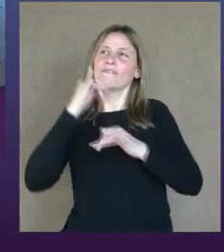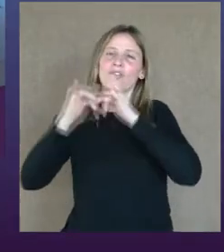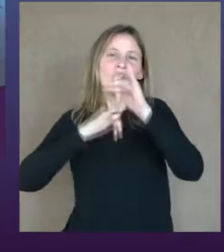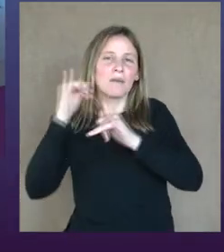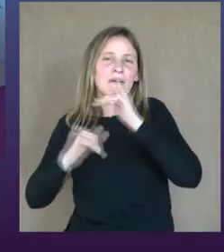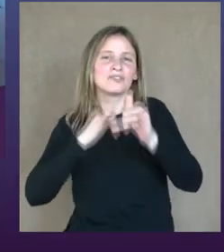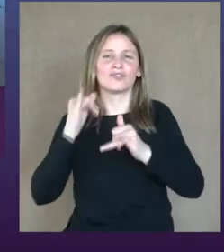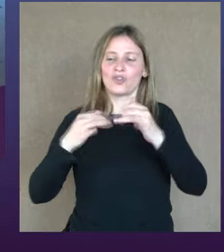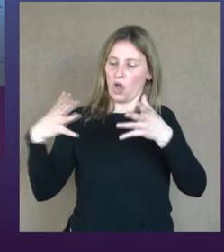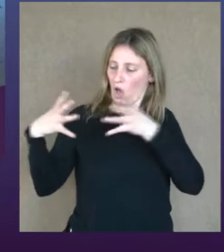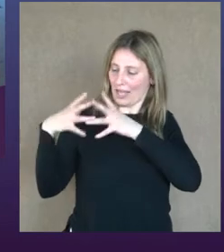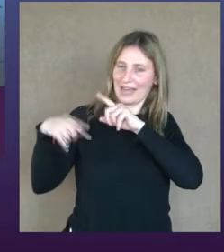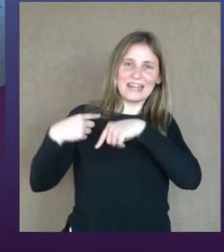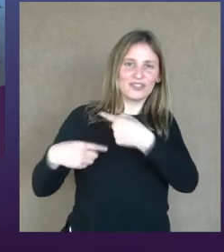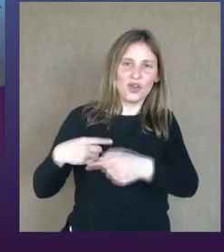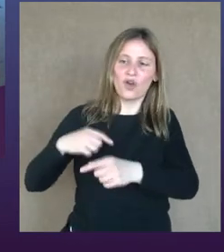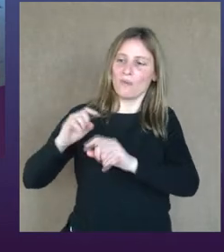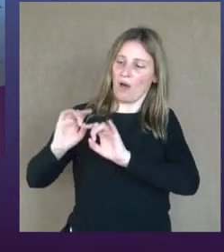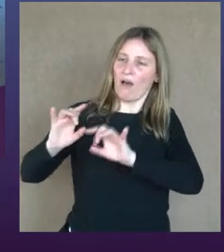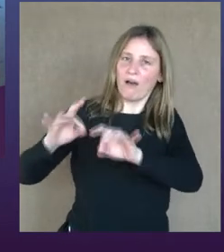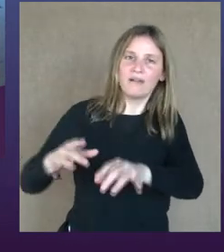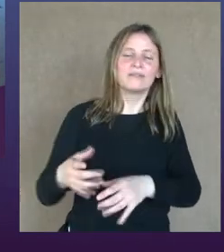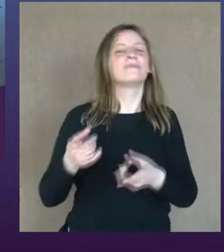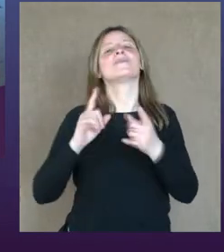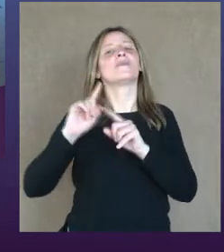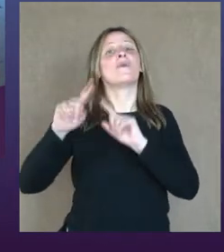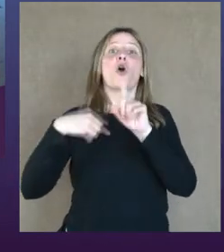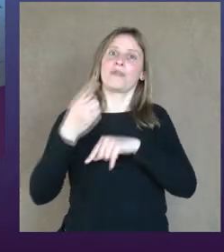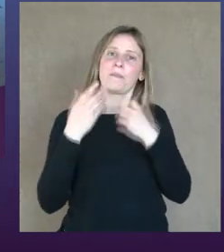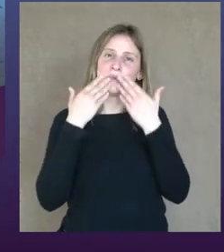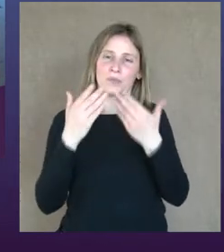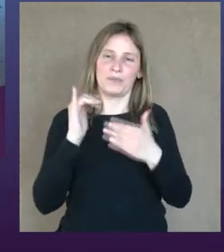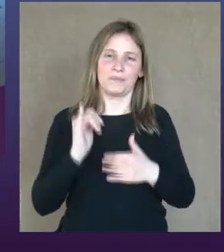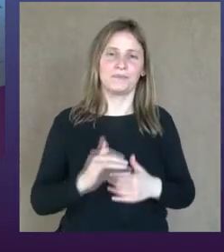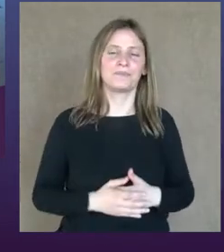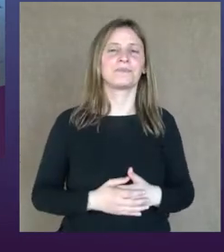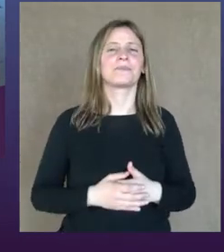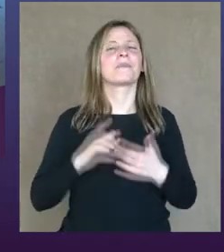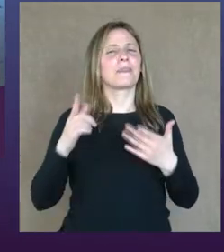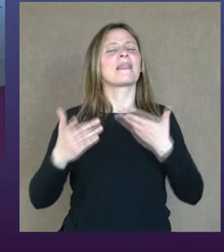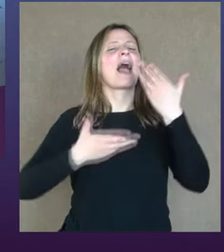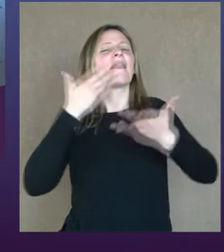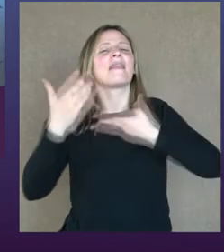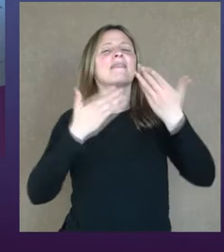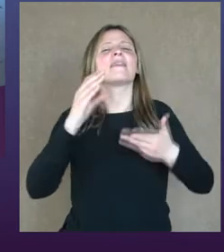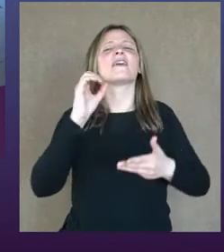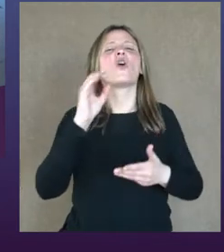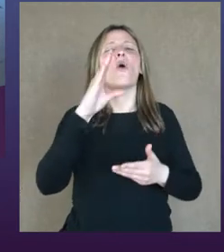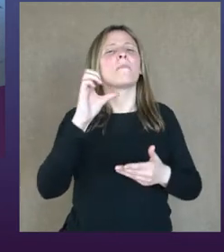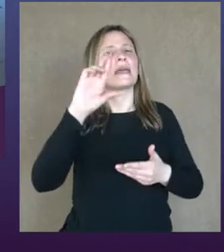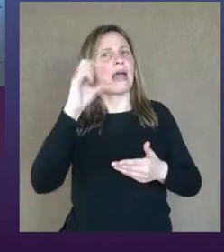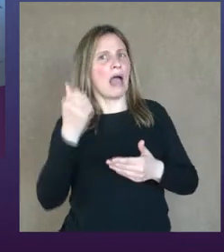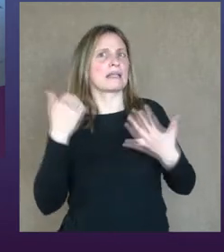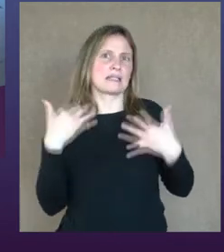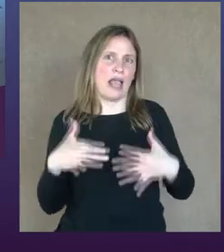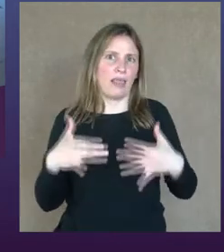pasamos la información de una generación a otra. Bien, voy con la próxima pregunta, ¿sí? Ser cantante de ópera es una disciplina